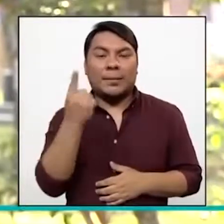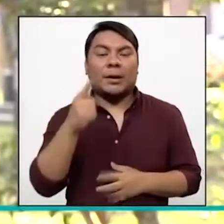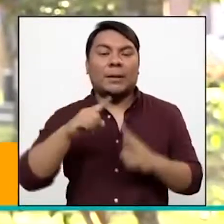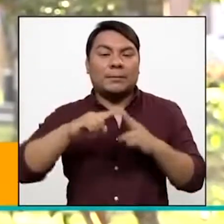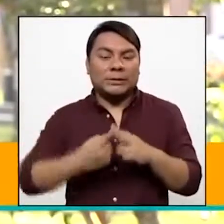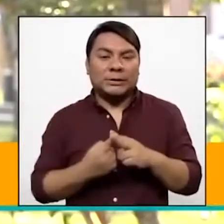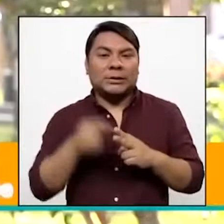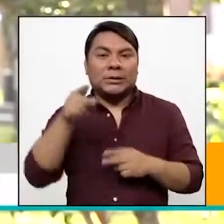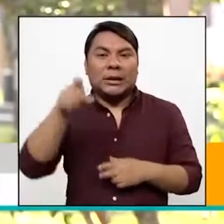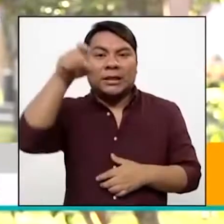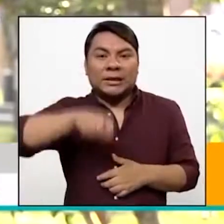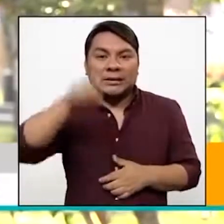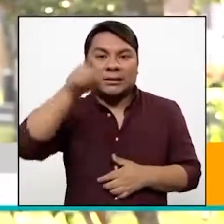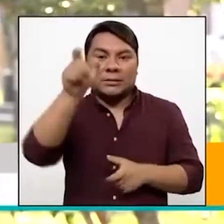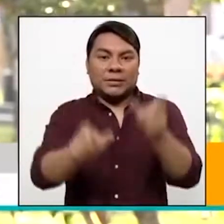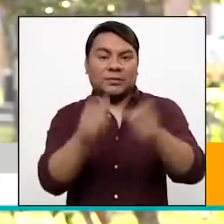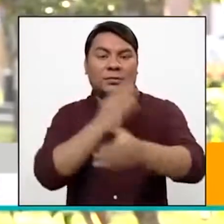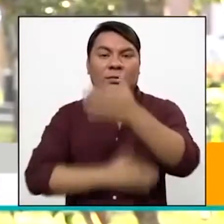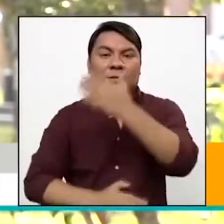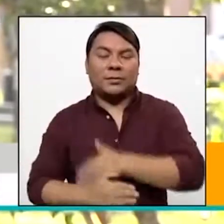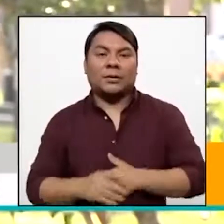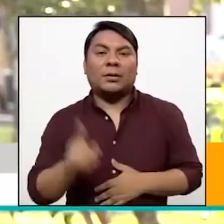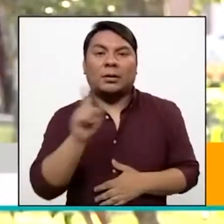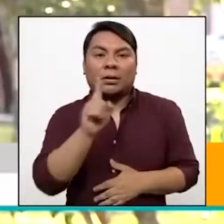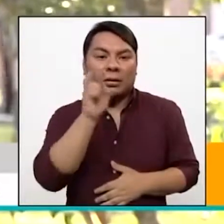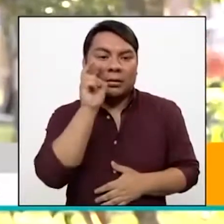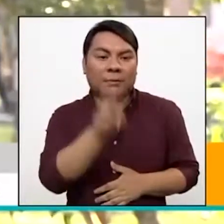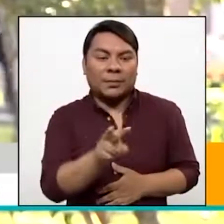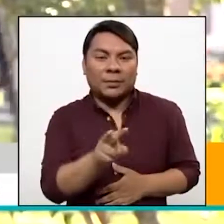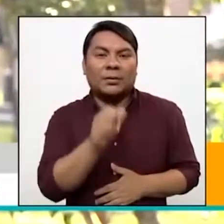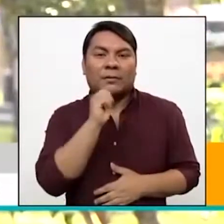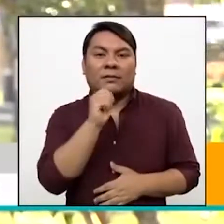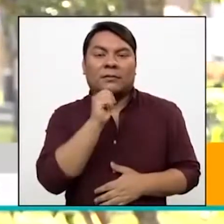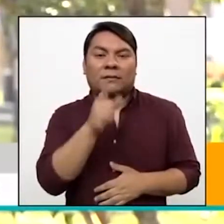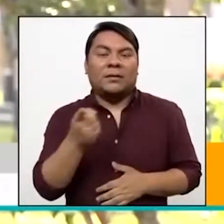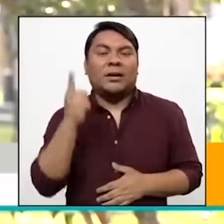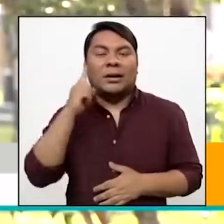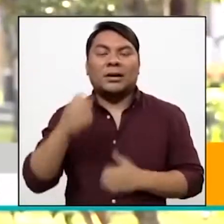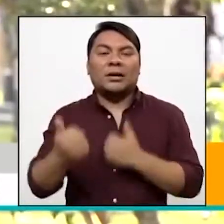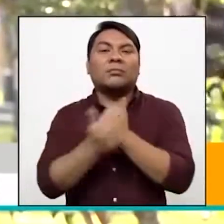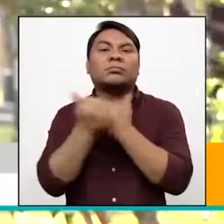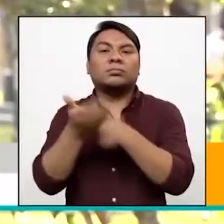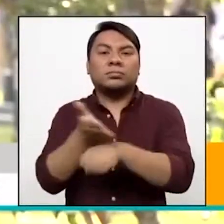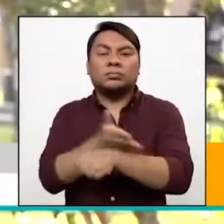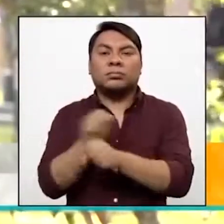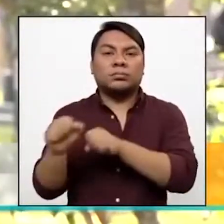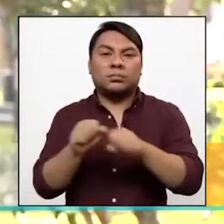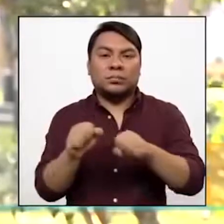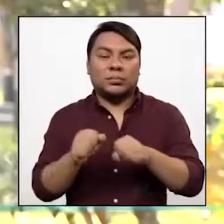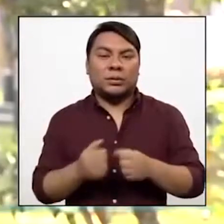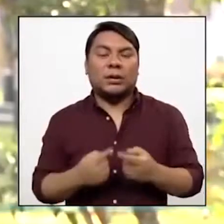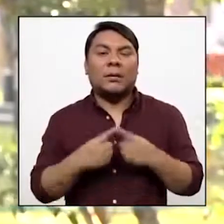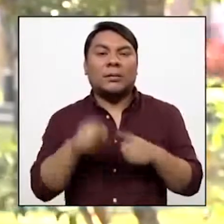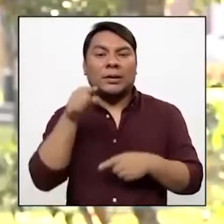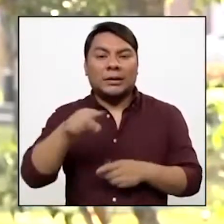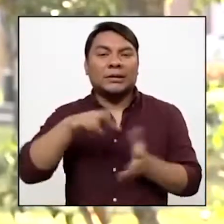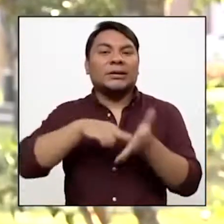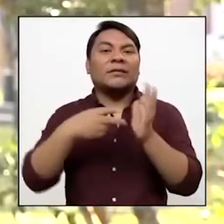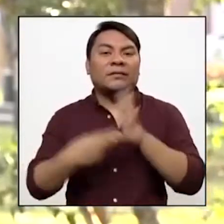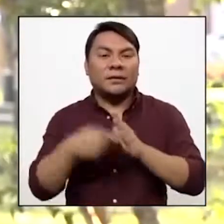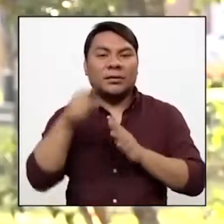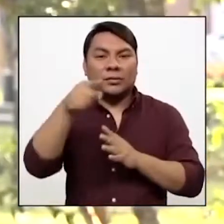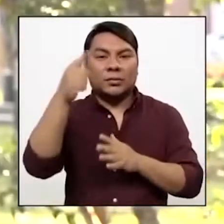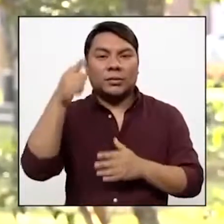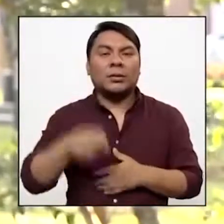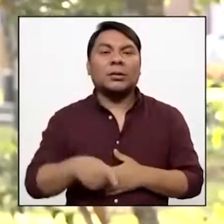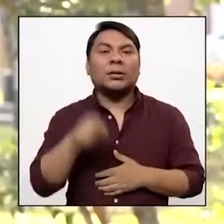las necesidades de las personas con discapacidad no se visualizan todavía en la gestión de riesgo de desastre. Y eso quiere decir que debemos de